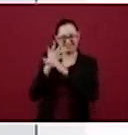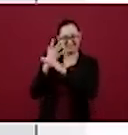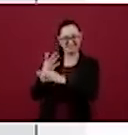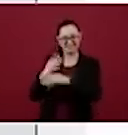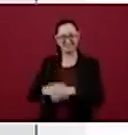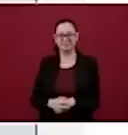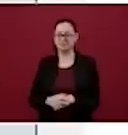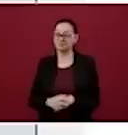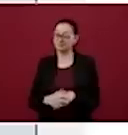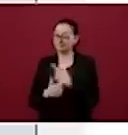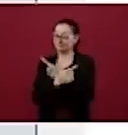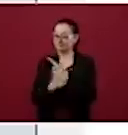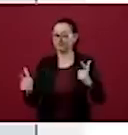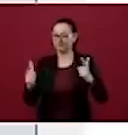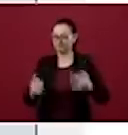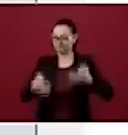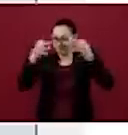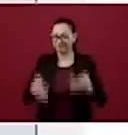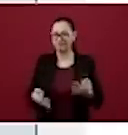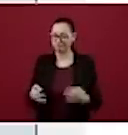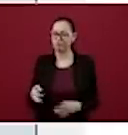libertad y la dignidad se puede